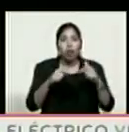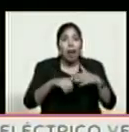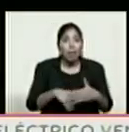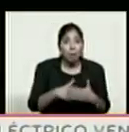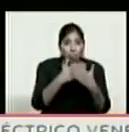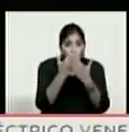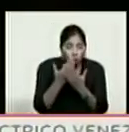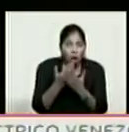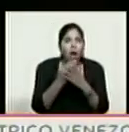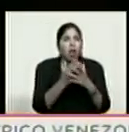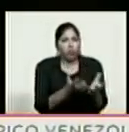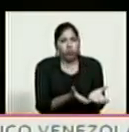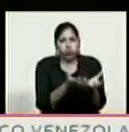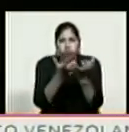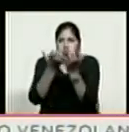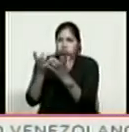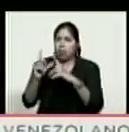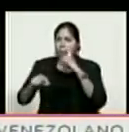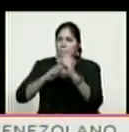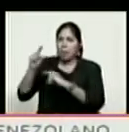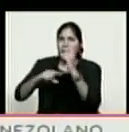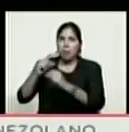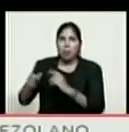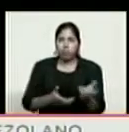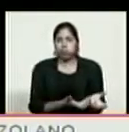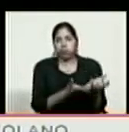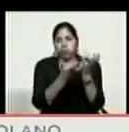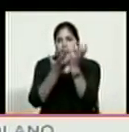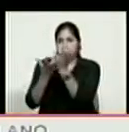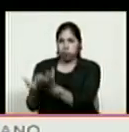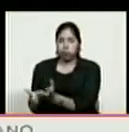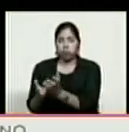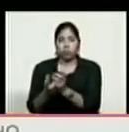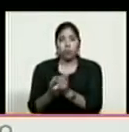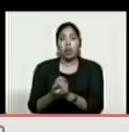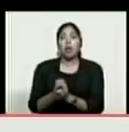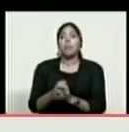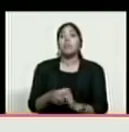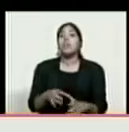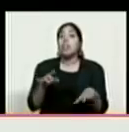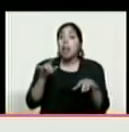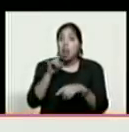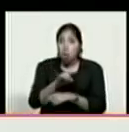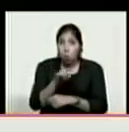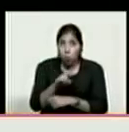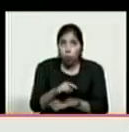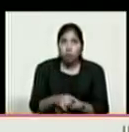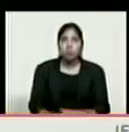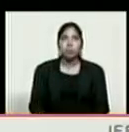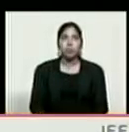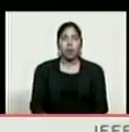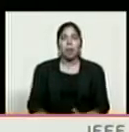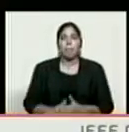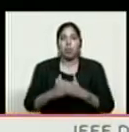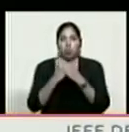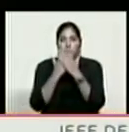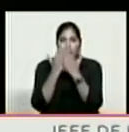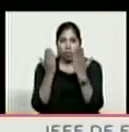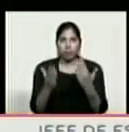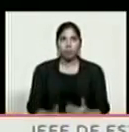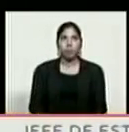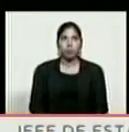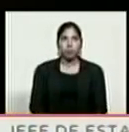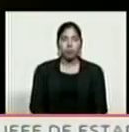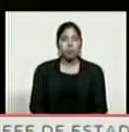madrugada del día martes, del día lunes, perdón, para amanecer el día lunes.